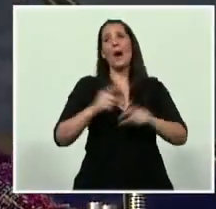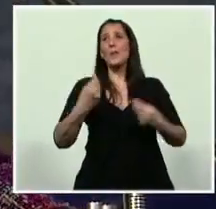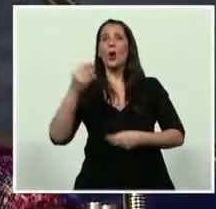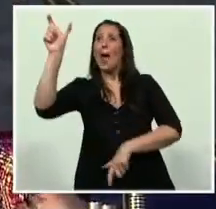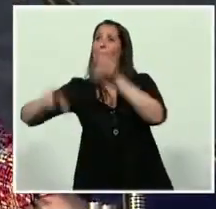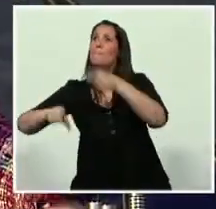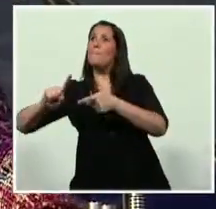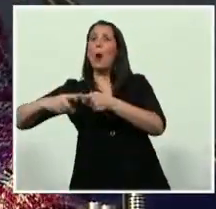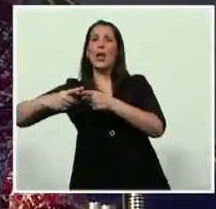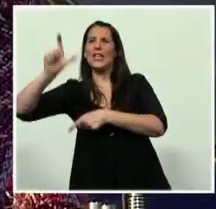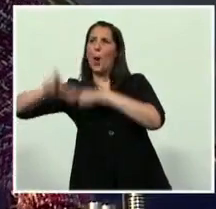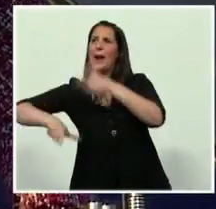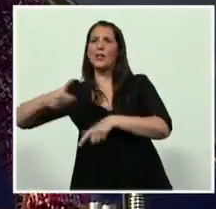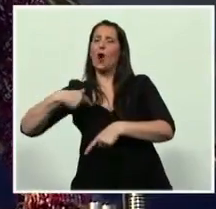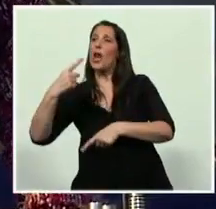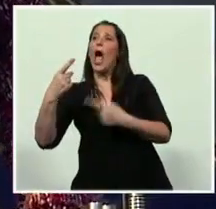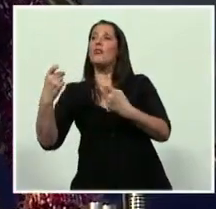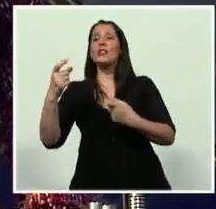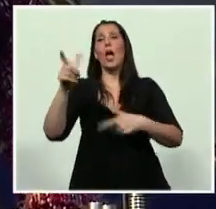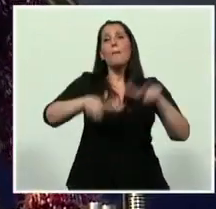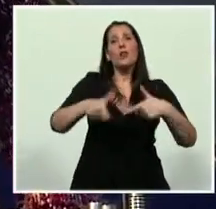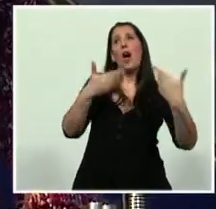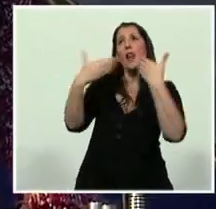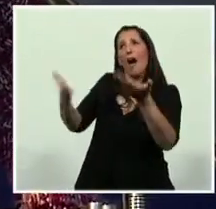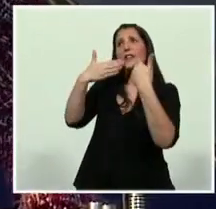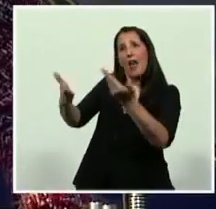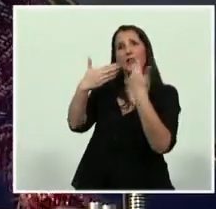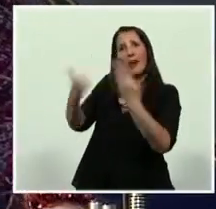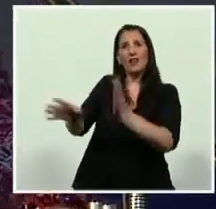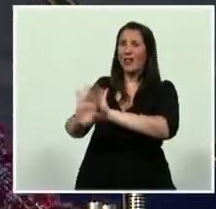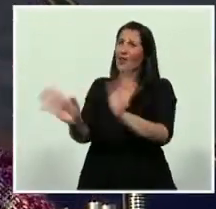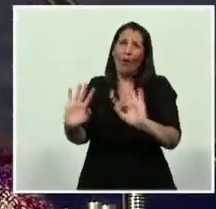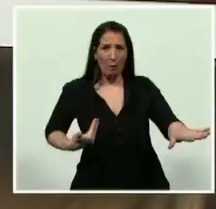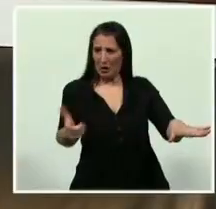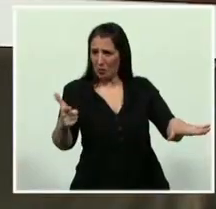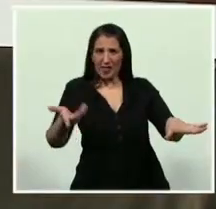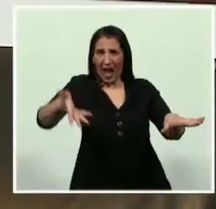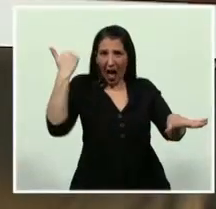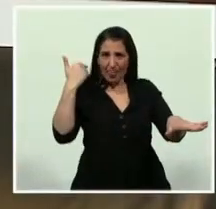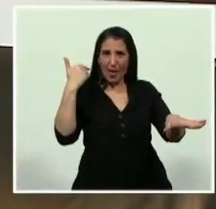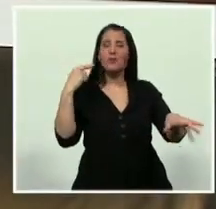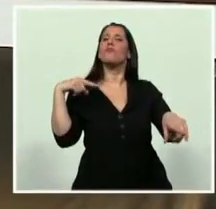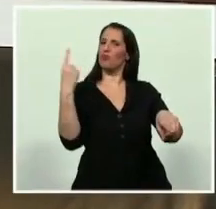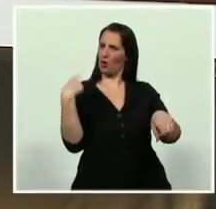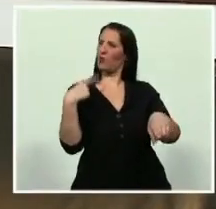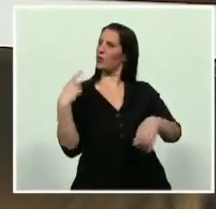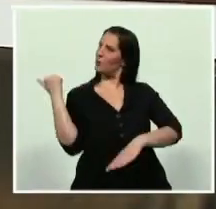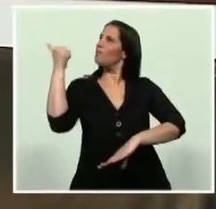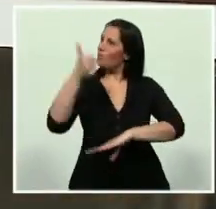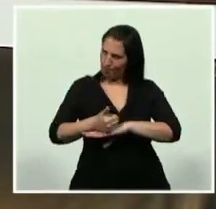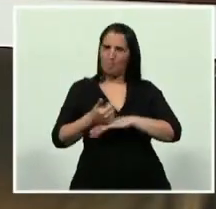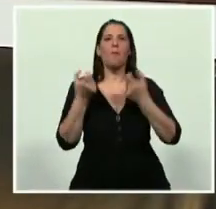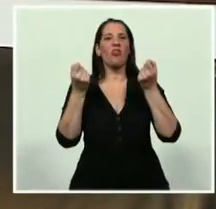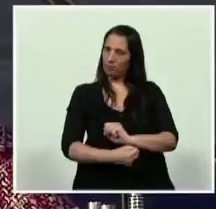las gracias. Gracias al padre o a la madre por darle la vida. También